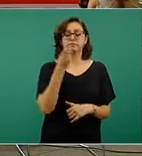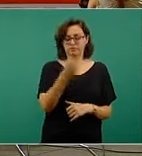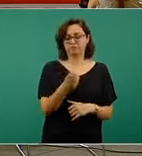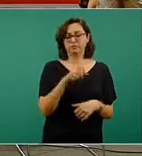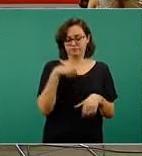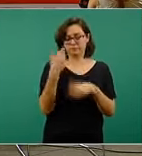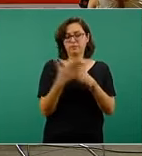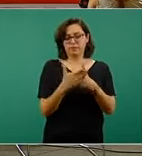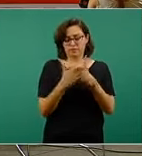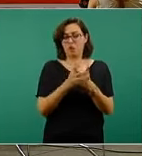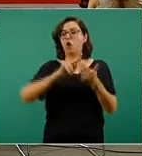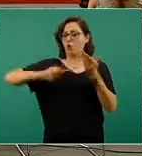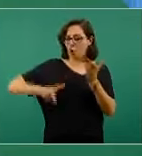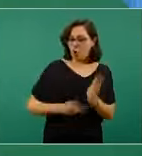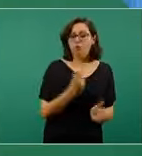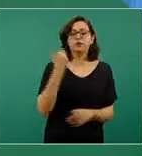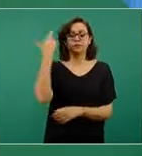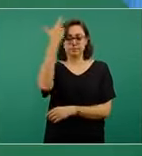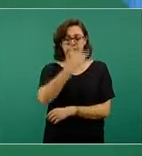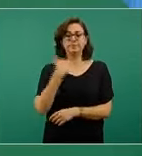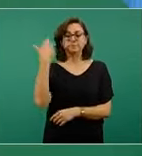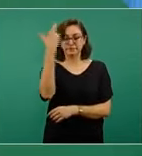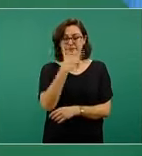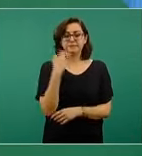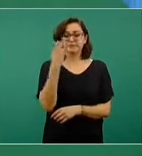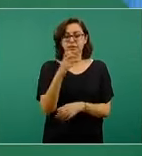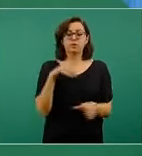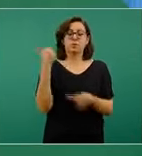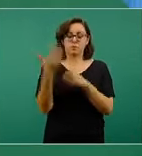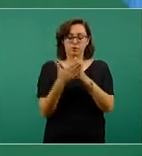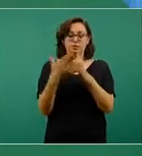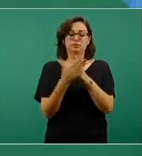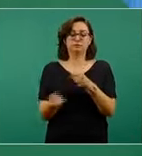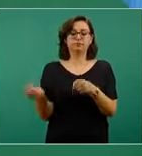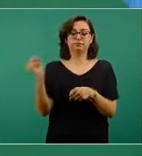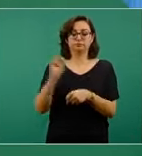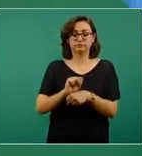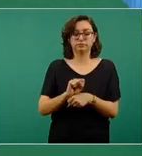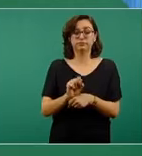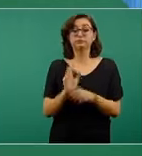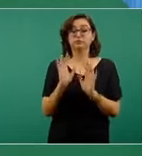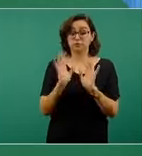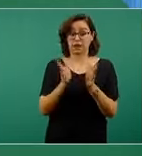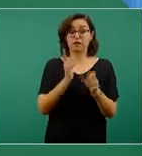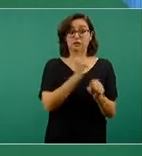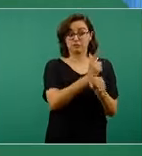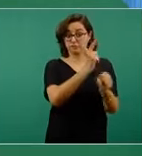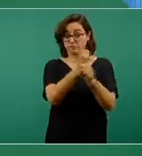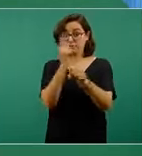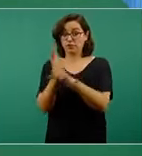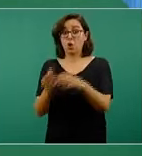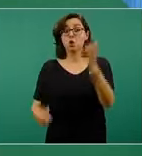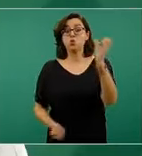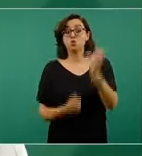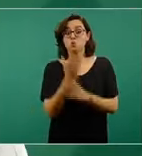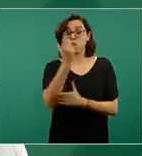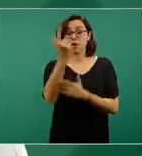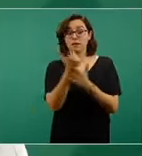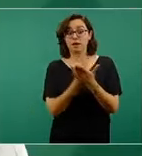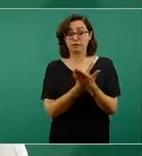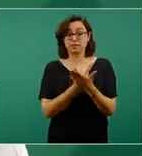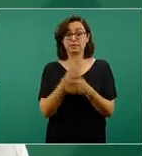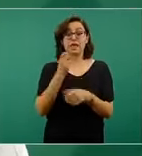es la acción que está programada para la siguiente semana, y con base en esa identificación en la que cada secretaria y secretario de